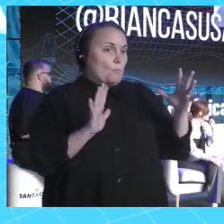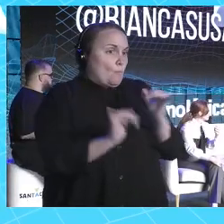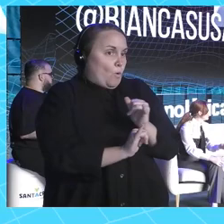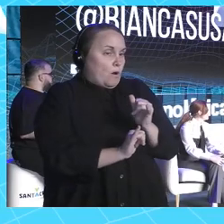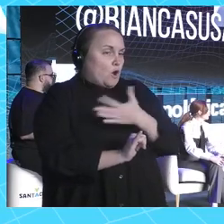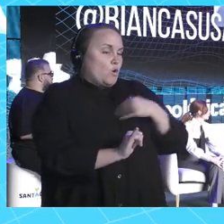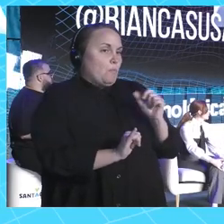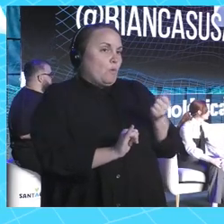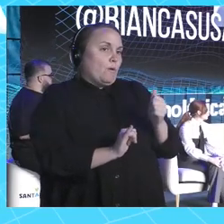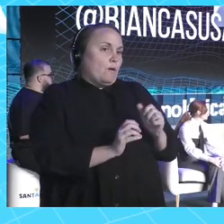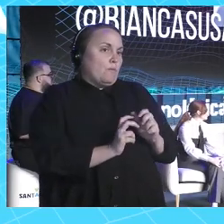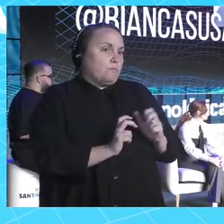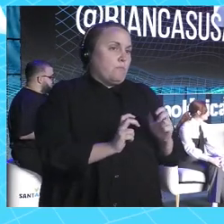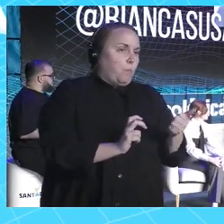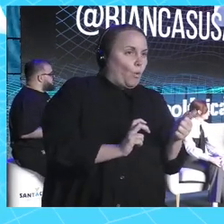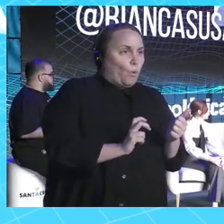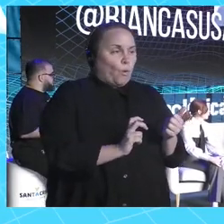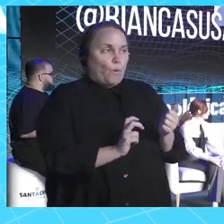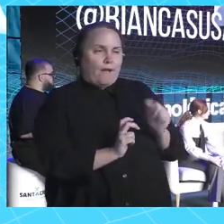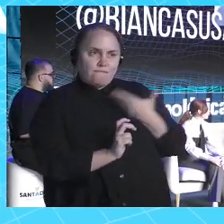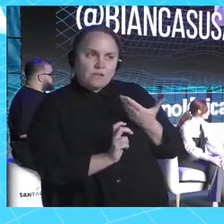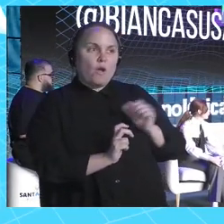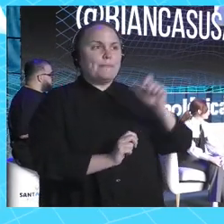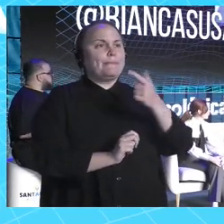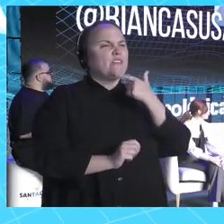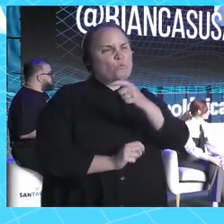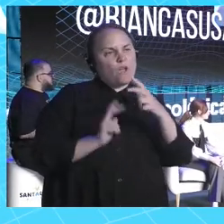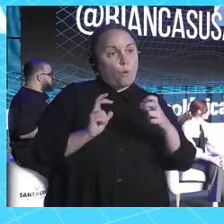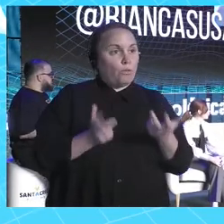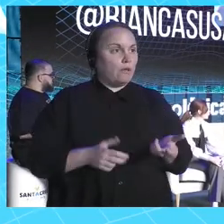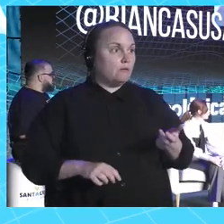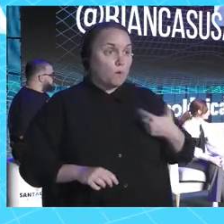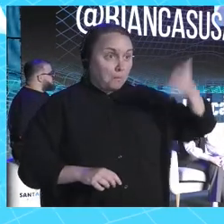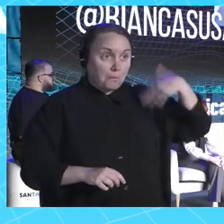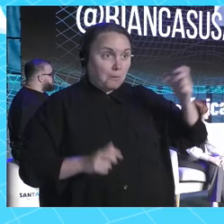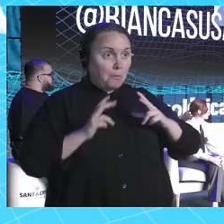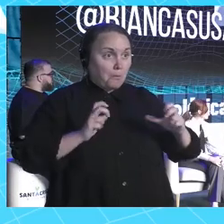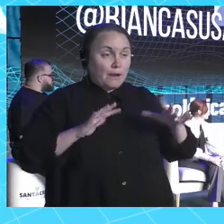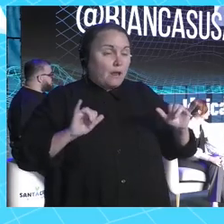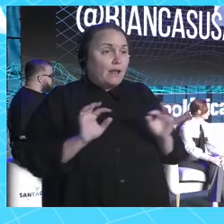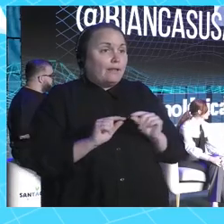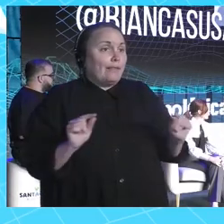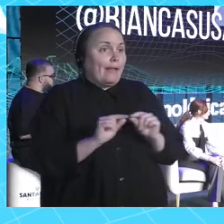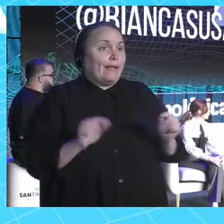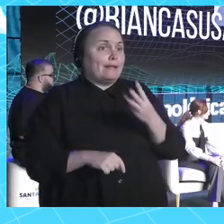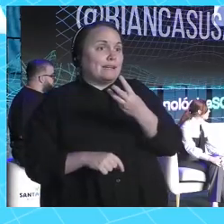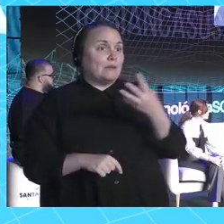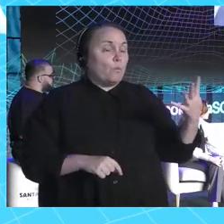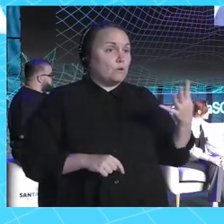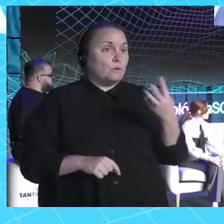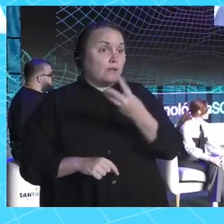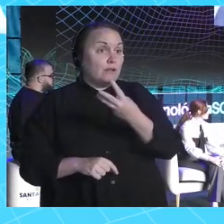un poco una chicha o que la gente me dijera es que estás gorda cuando yo realmente es que no lo estaba es que tenía una talla 34 36